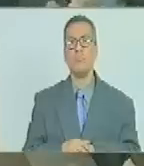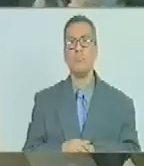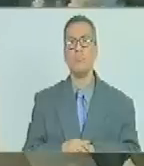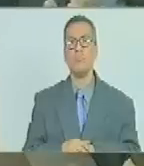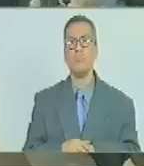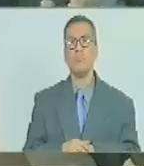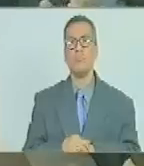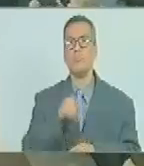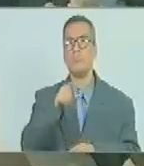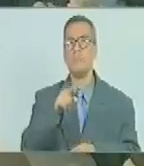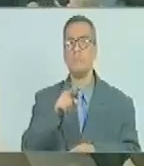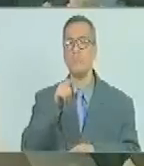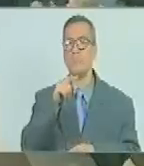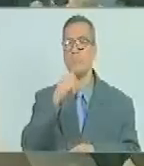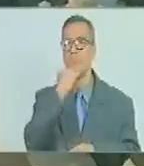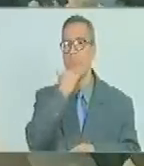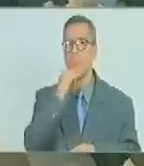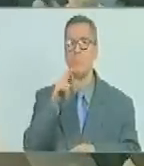Esa es la verdad.